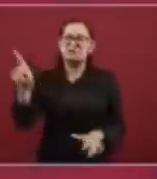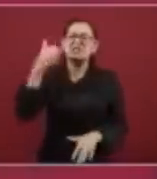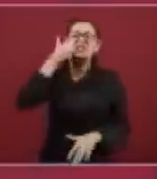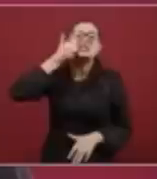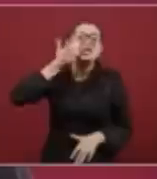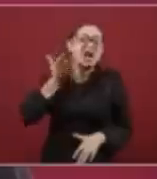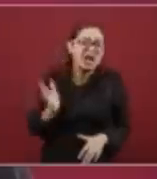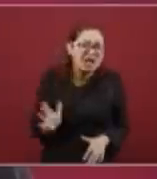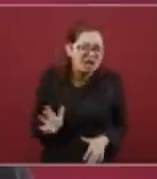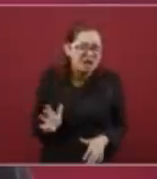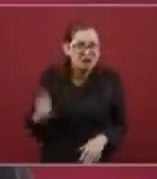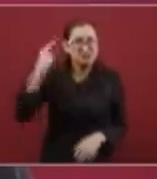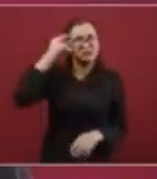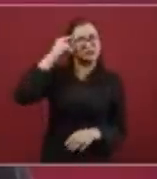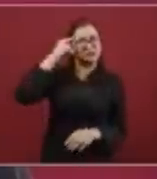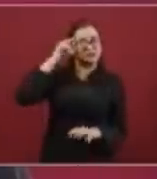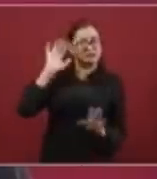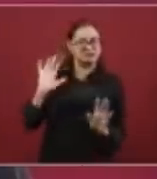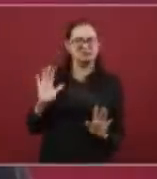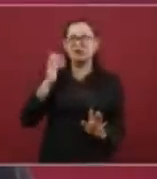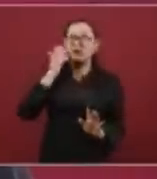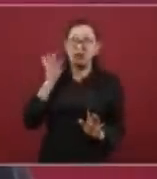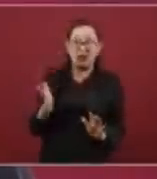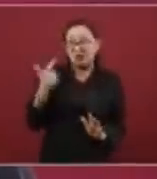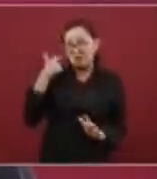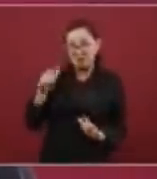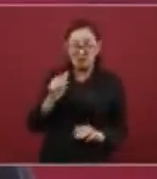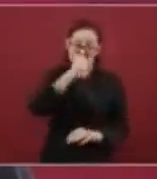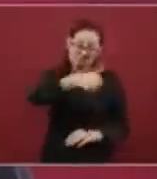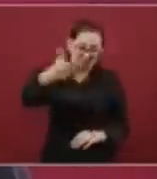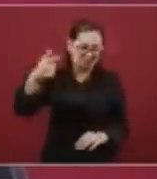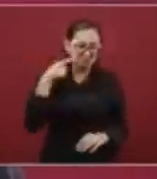de conciencia de cada quien.